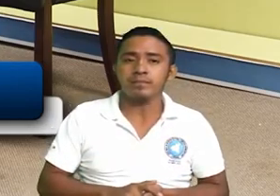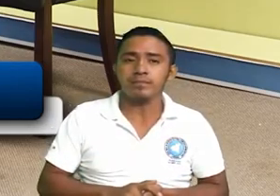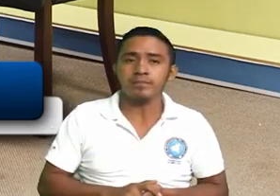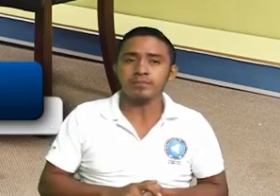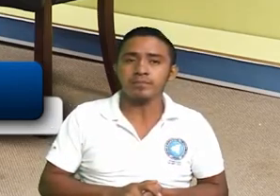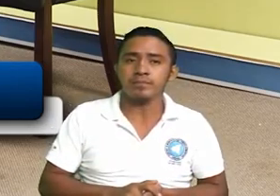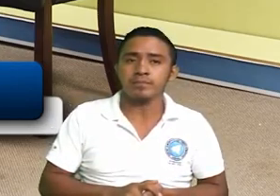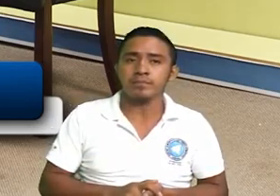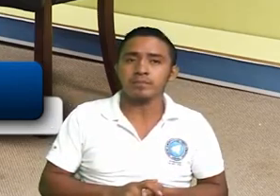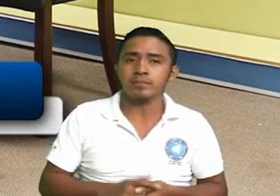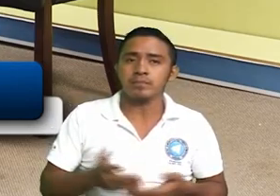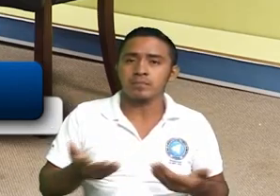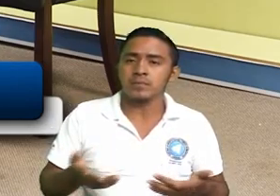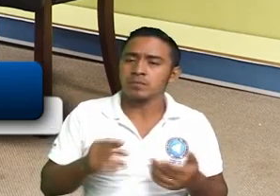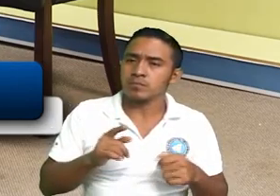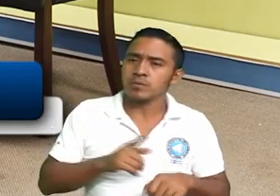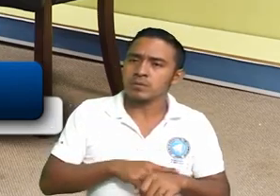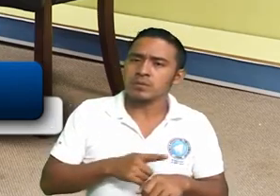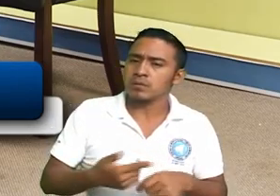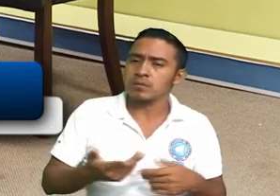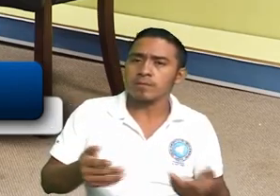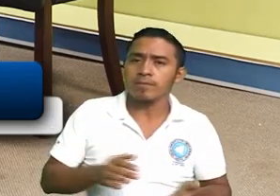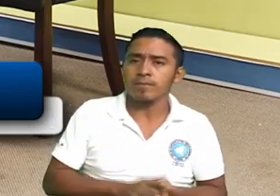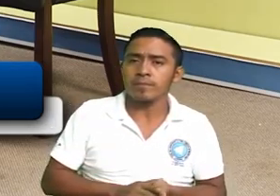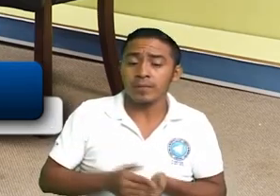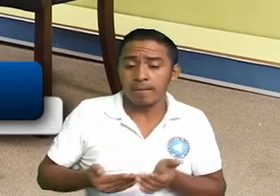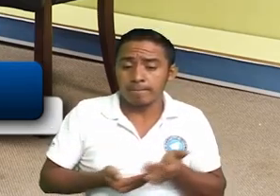que no está haciendo su popú,